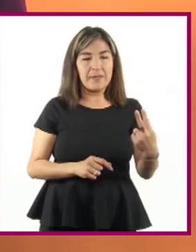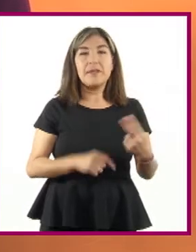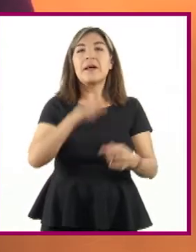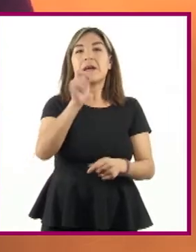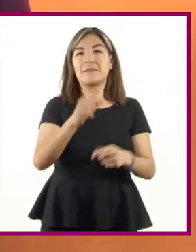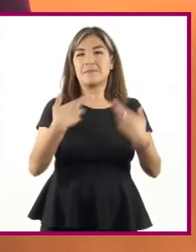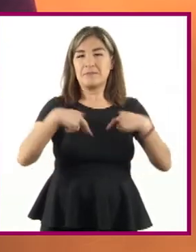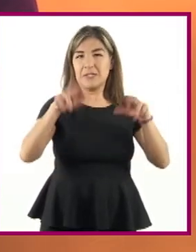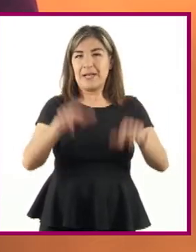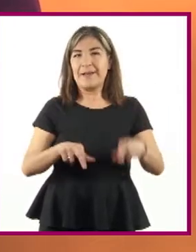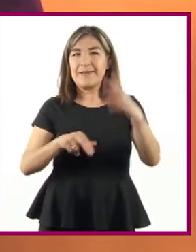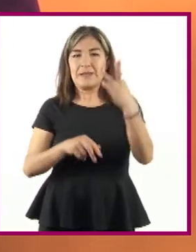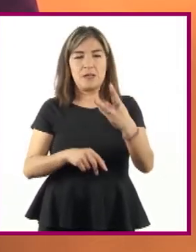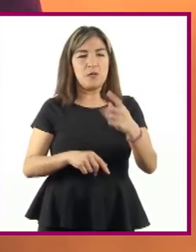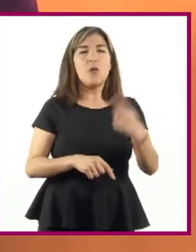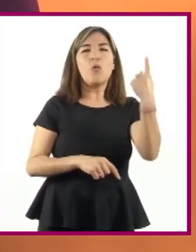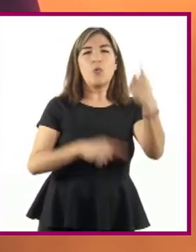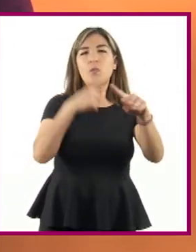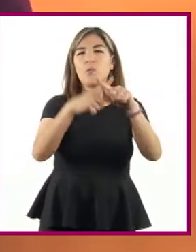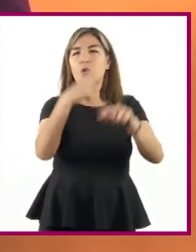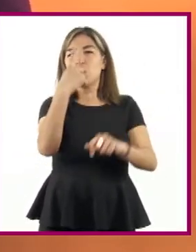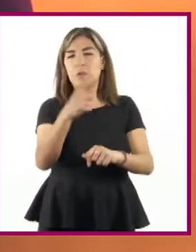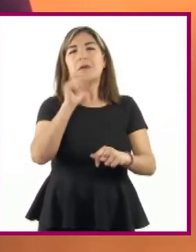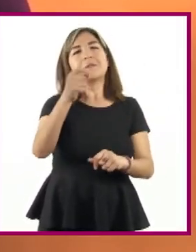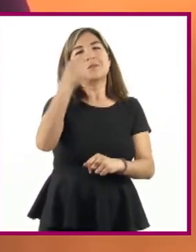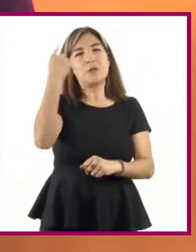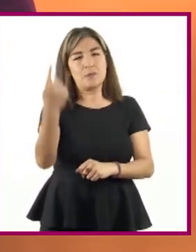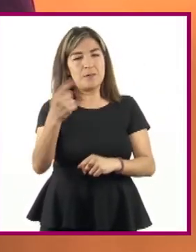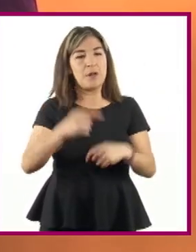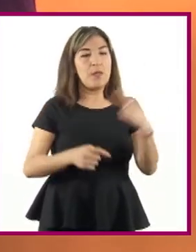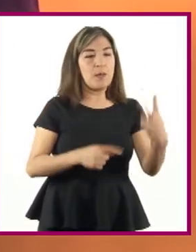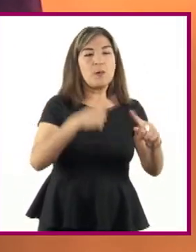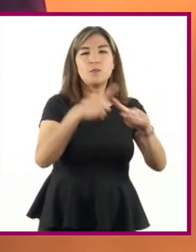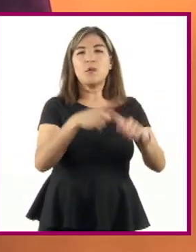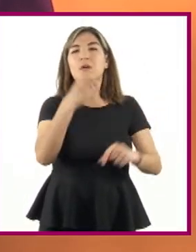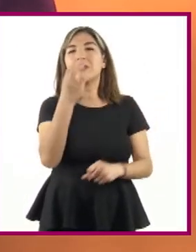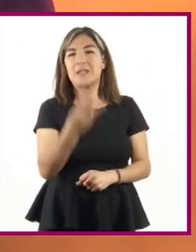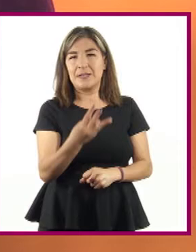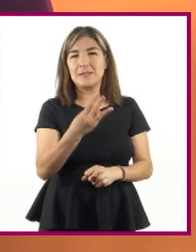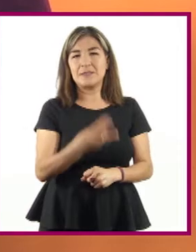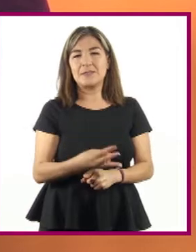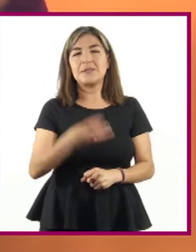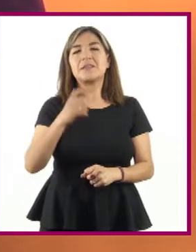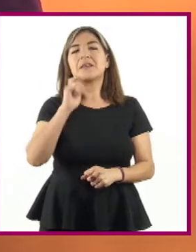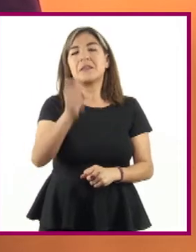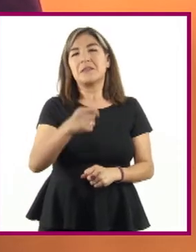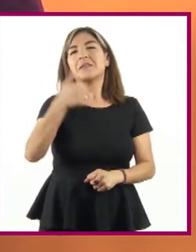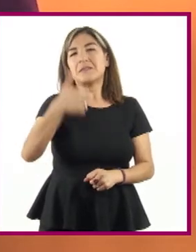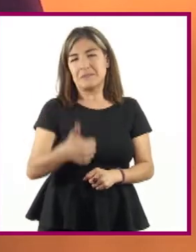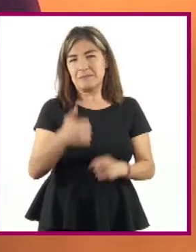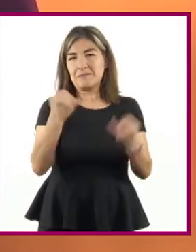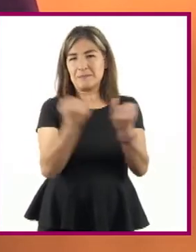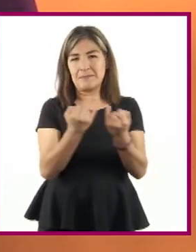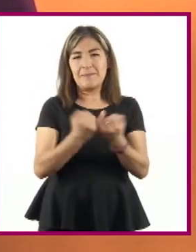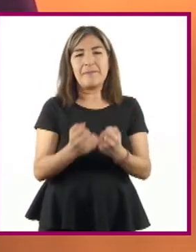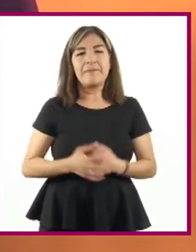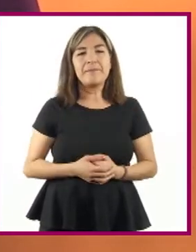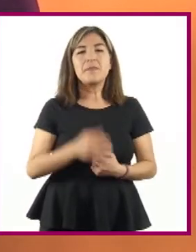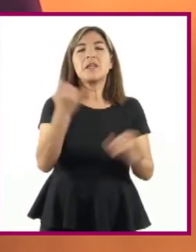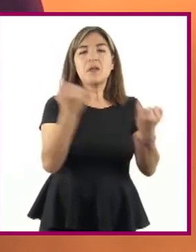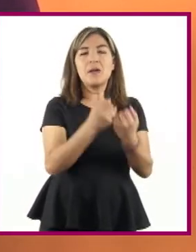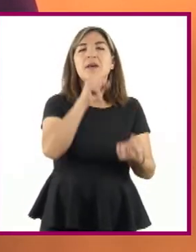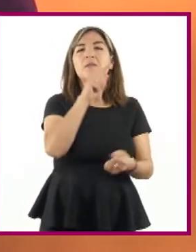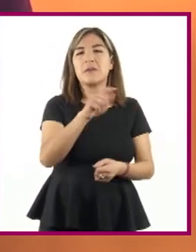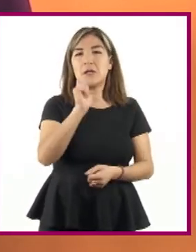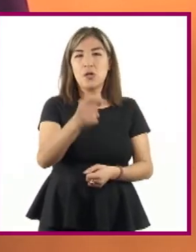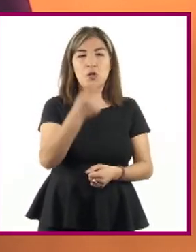1/3, multiplicamos 1 por 1 igual a 1 y 2 por 3, que es igual a 6. Así podemos